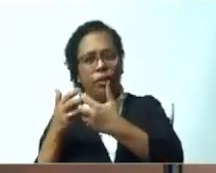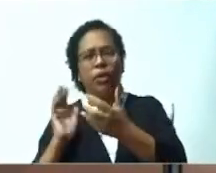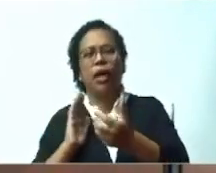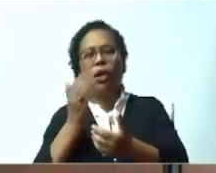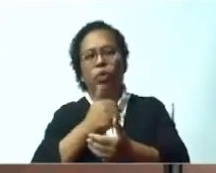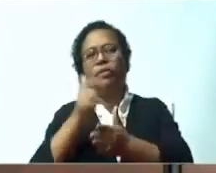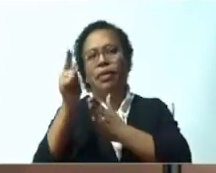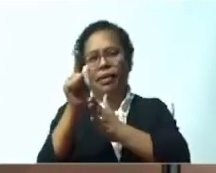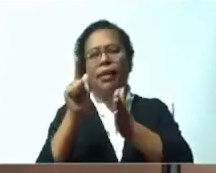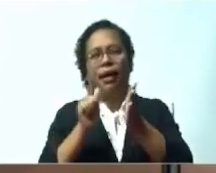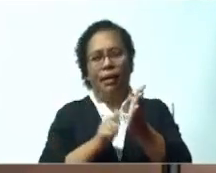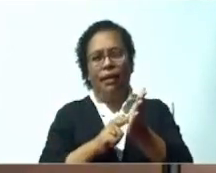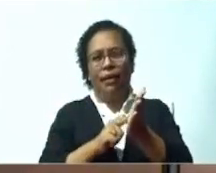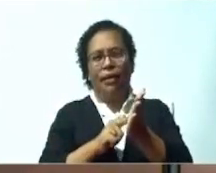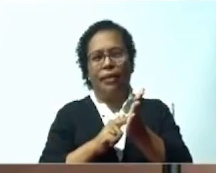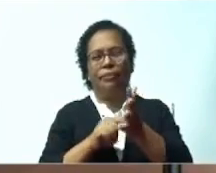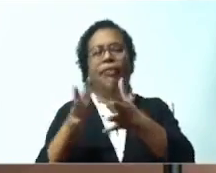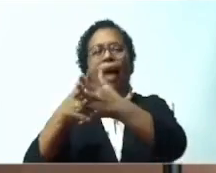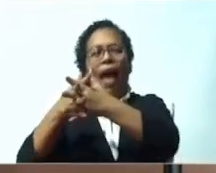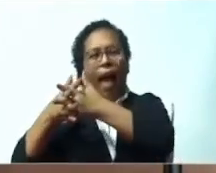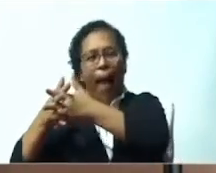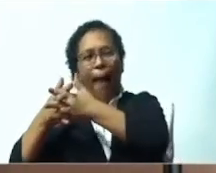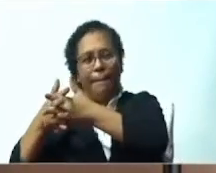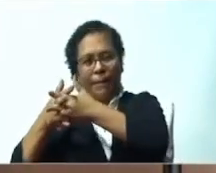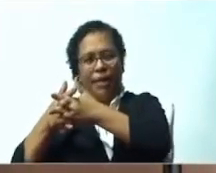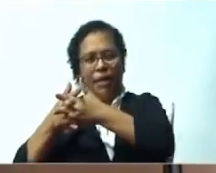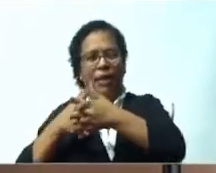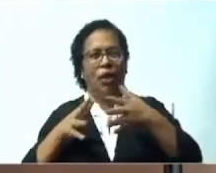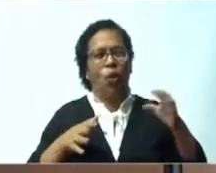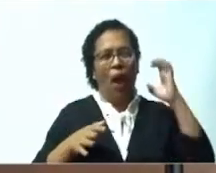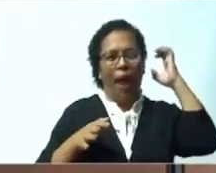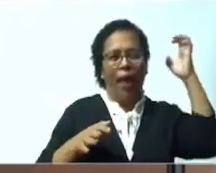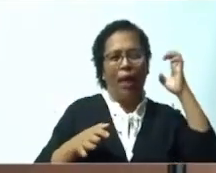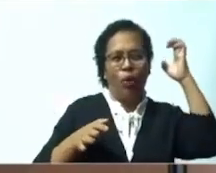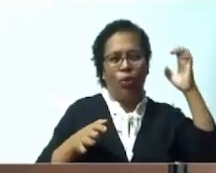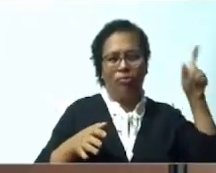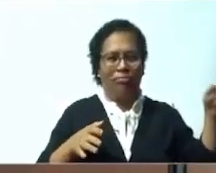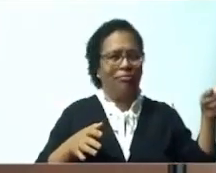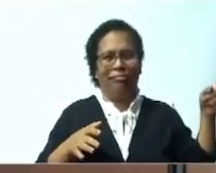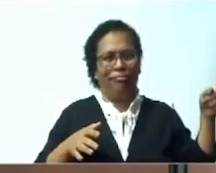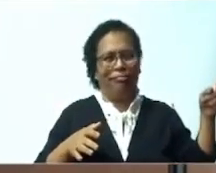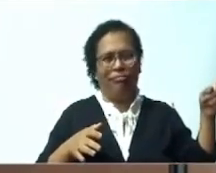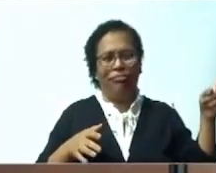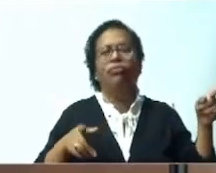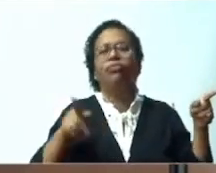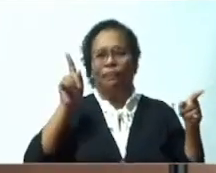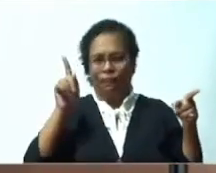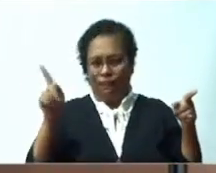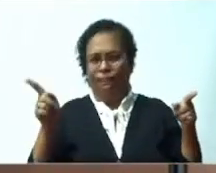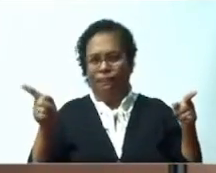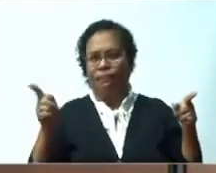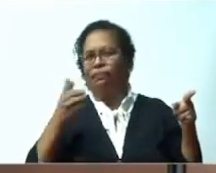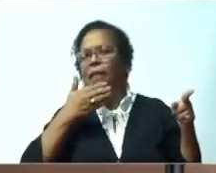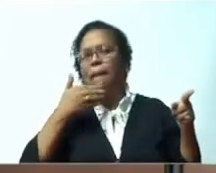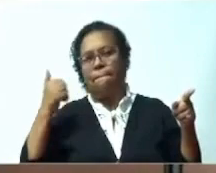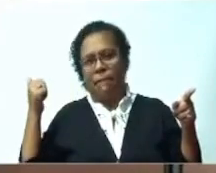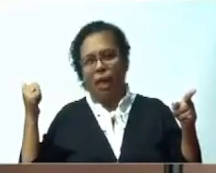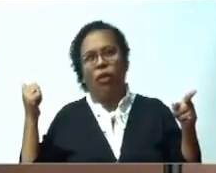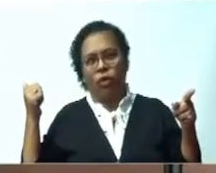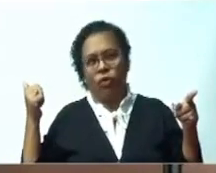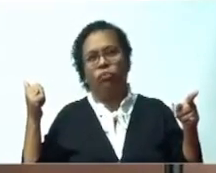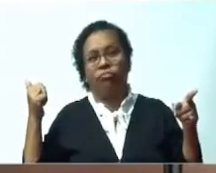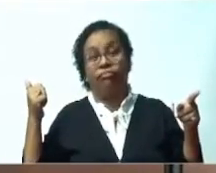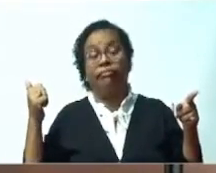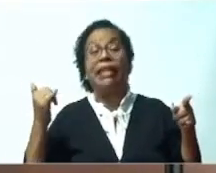un tribunal en Francia. O sea, que también se especificó que era favorable en caso de un litigio